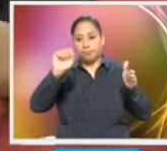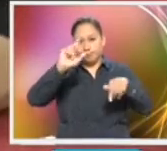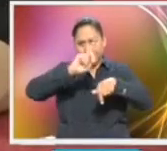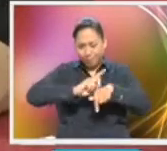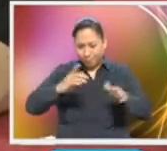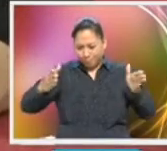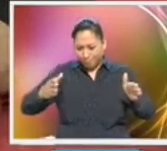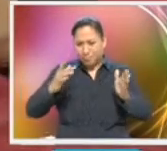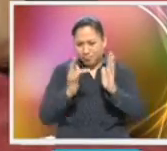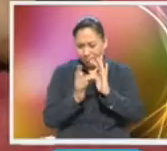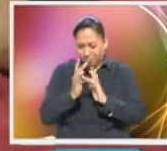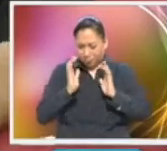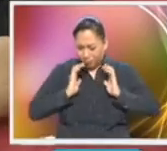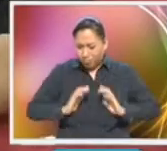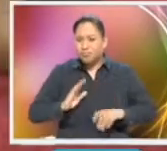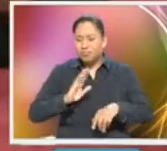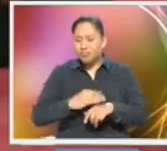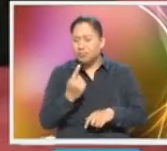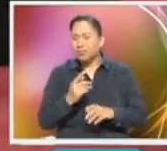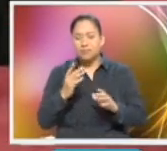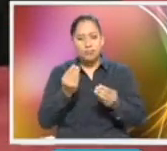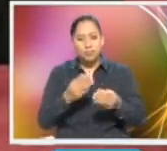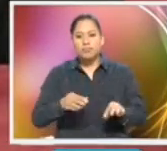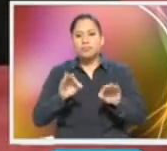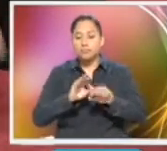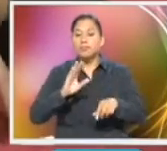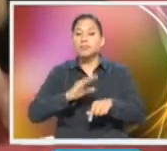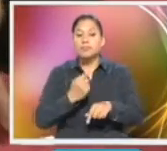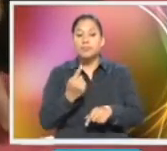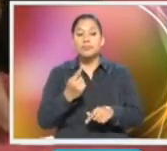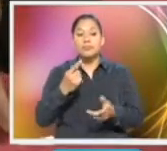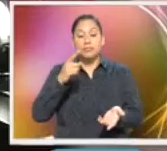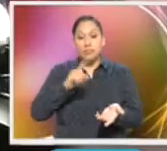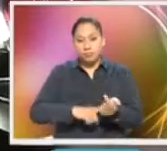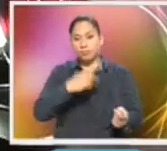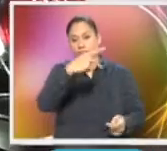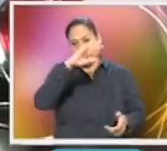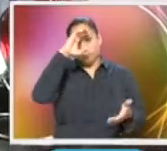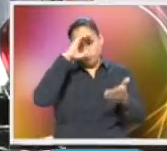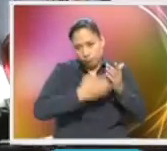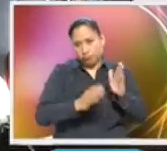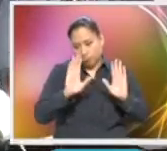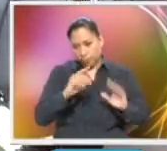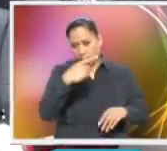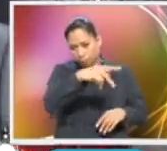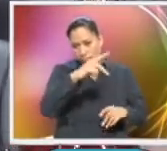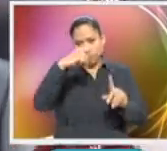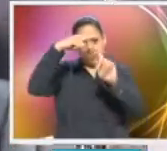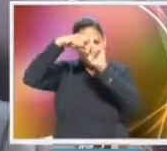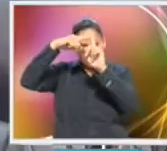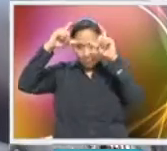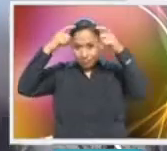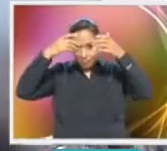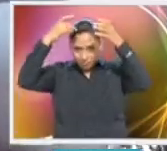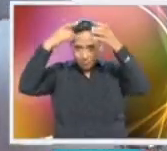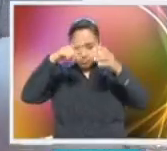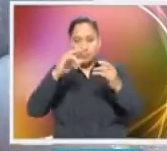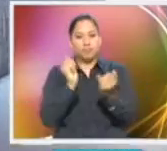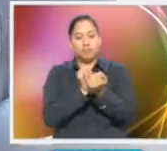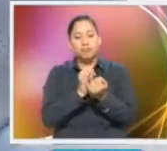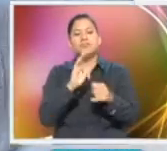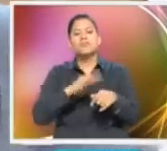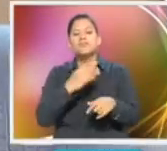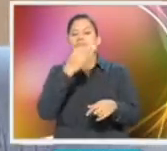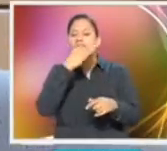¿Por qué Jueves de Corpus es importante? Pero es importante dentro del catolicismo y de la ortodoxia. porque es la fiesta del cuerpo